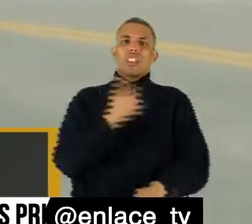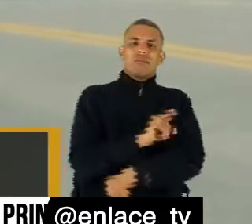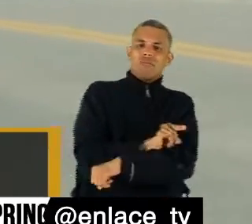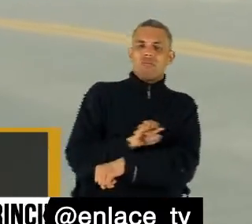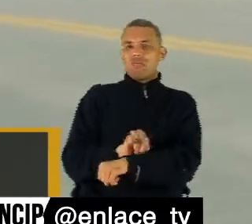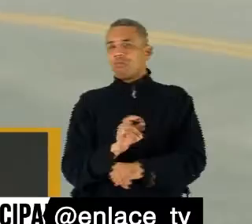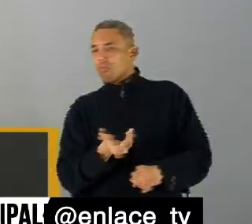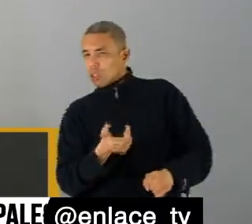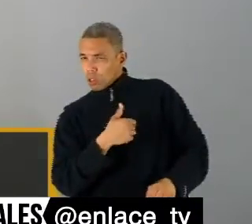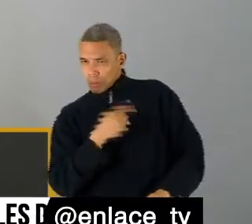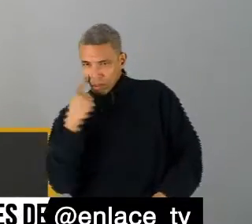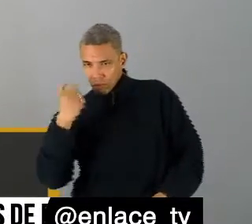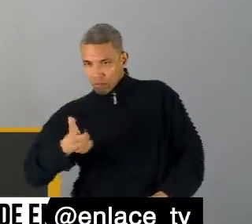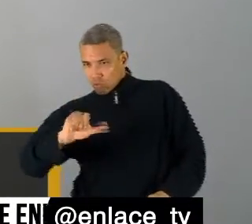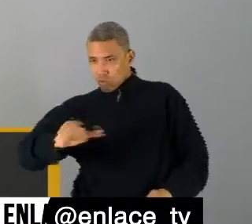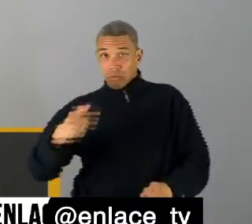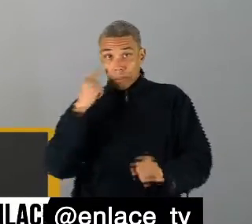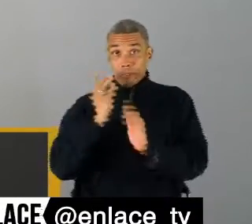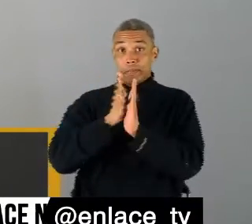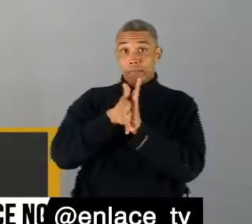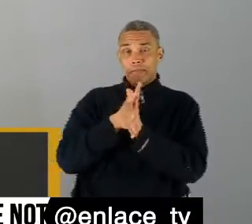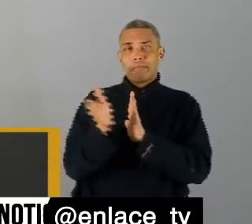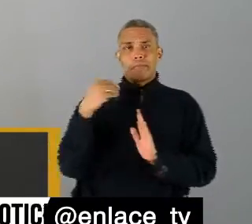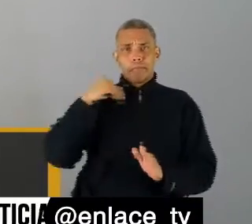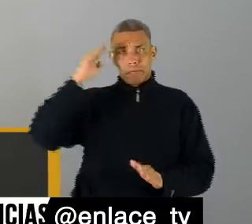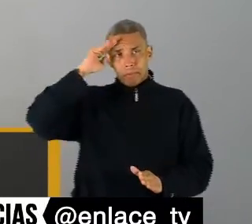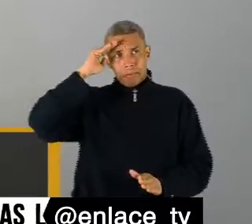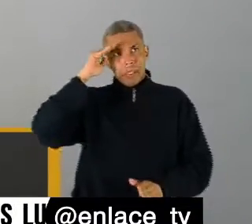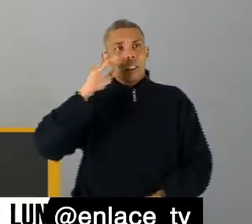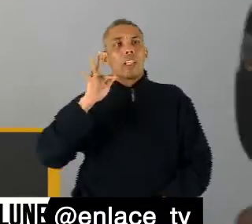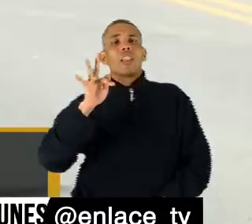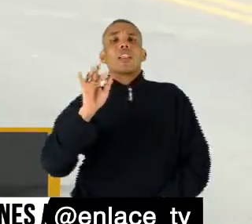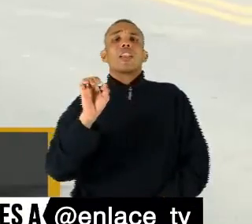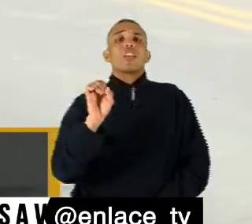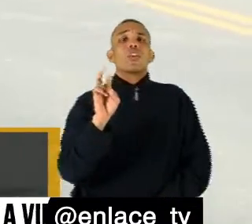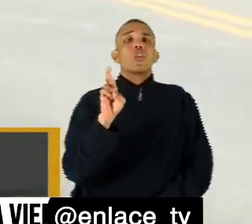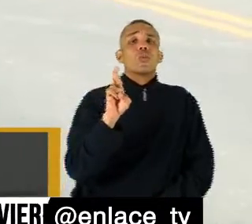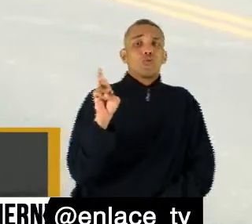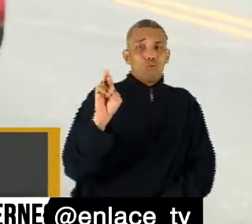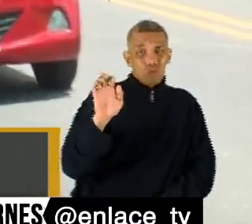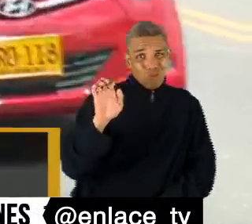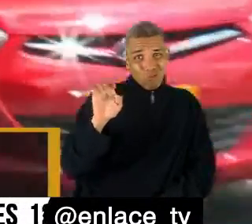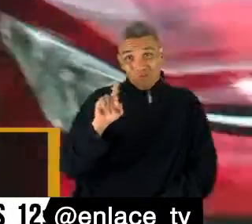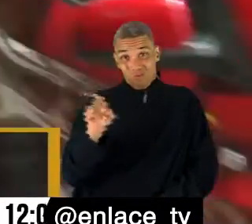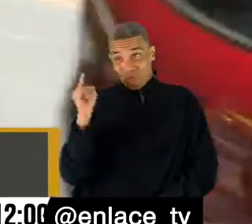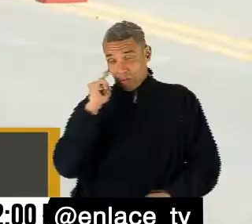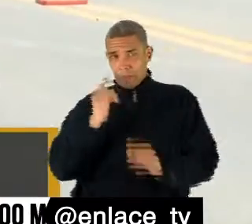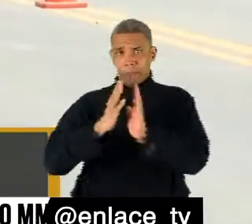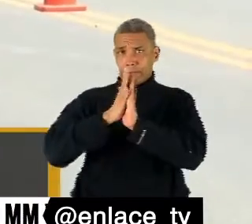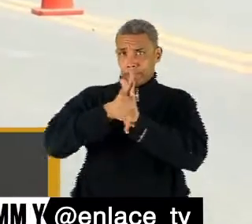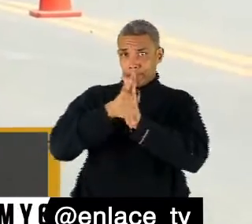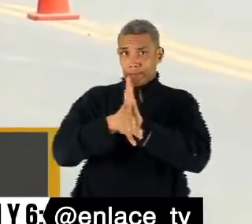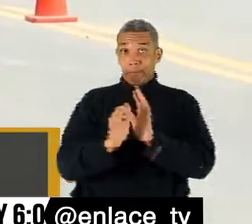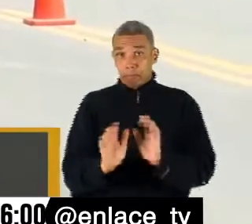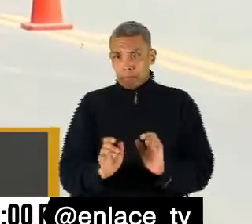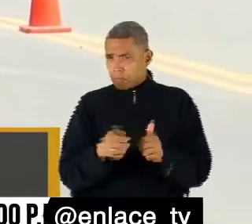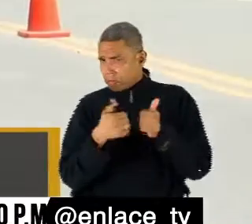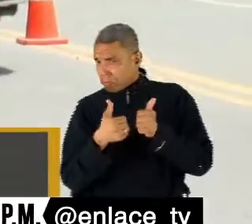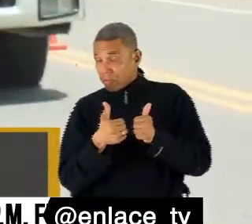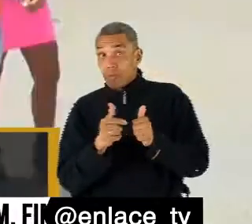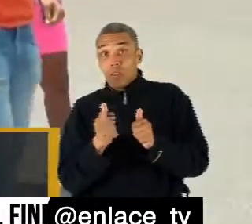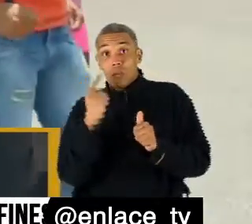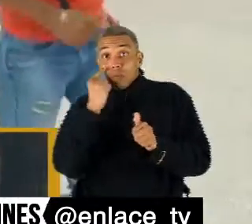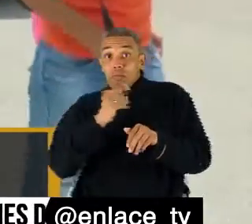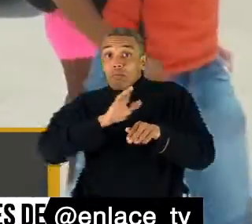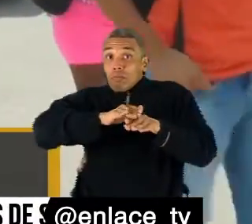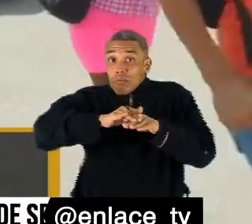lo reportó el mayor Alejandro Torres, comandante de la estación de policía Barranca Bermeja, quien además entregó recomendaciones para quienes se